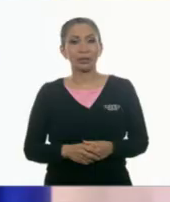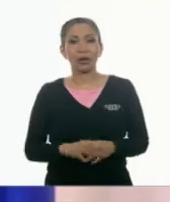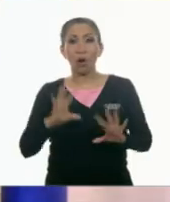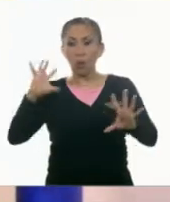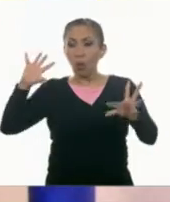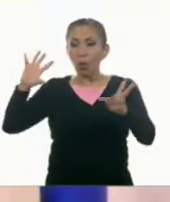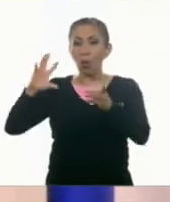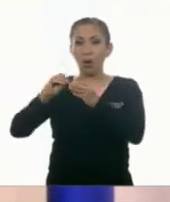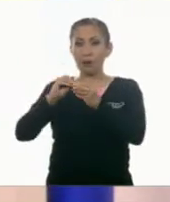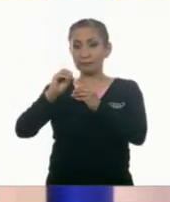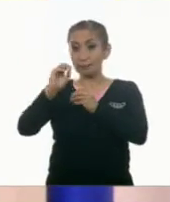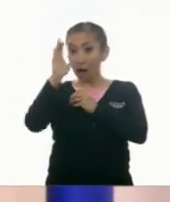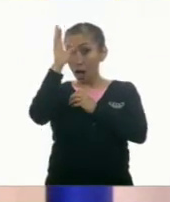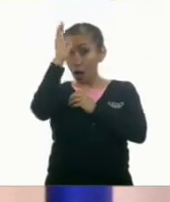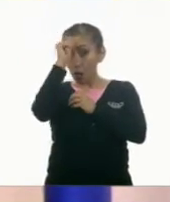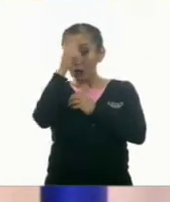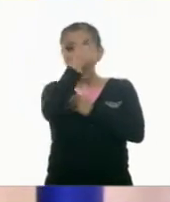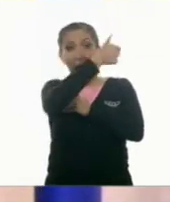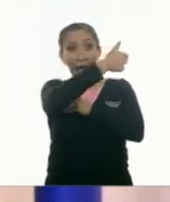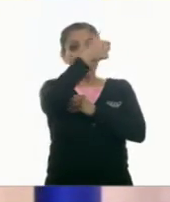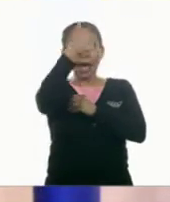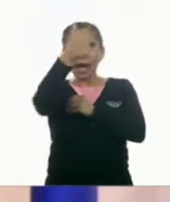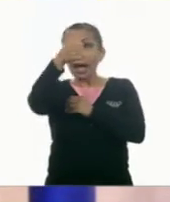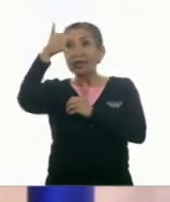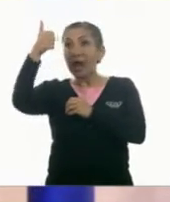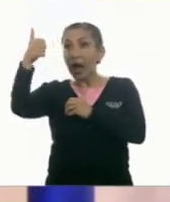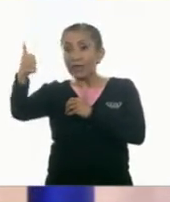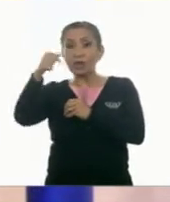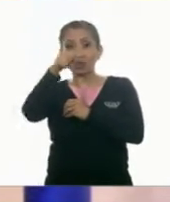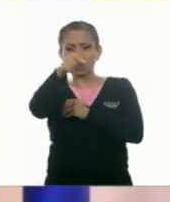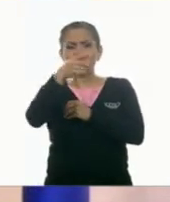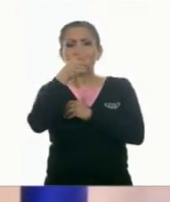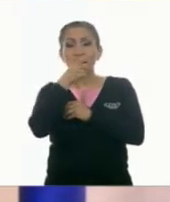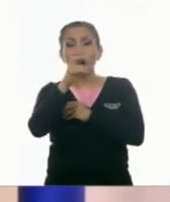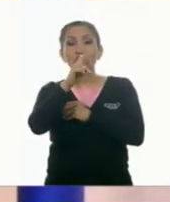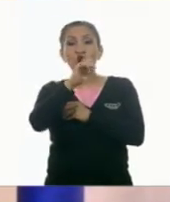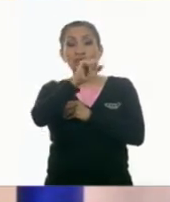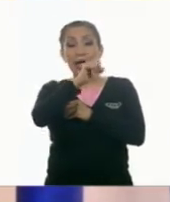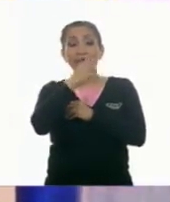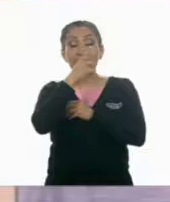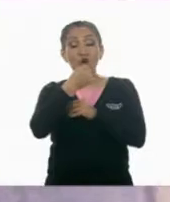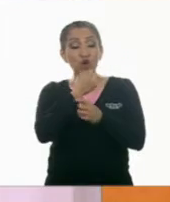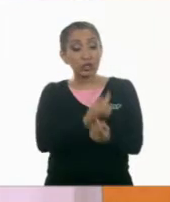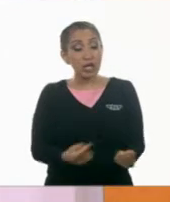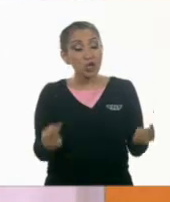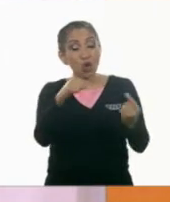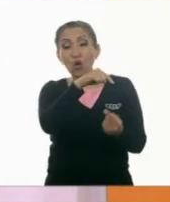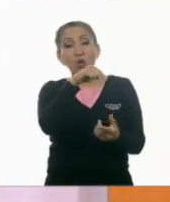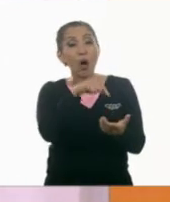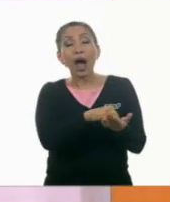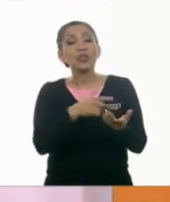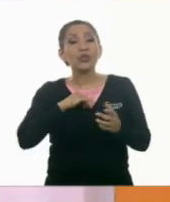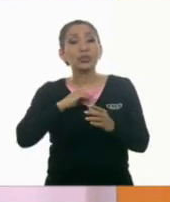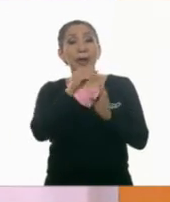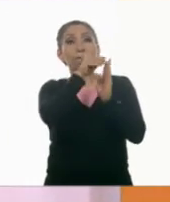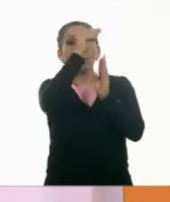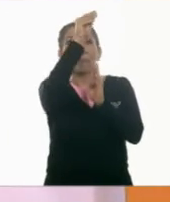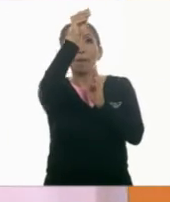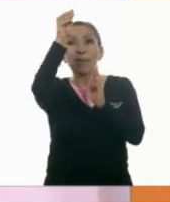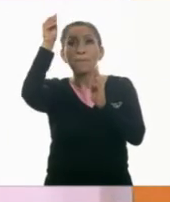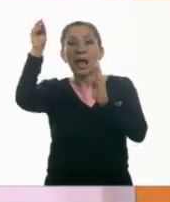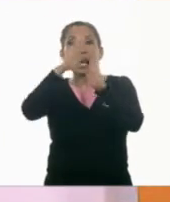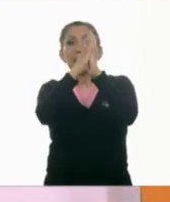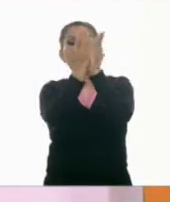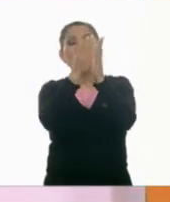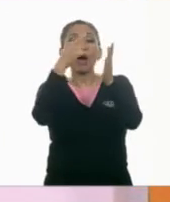a recapitular y recordar lo que nos dice cada una y cada uno de ustedes. Rosa nos dice, los niños están en el lugar donde ponen los